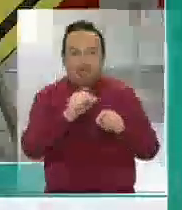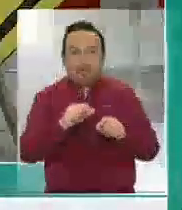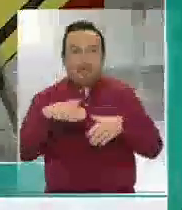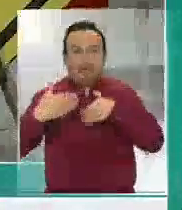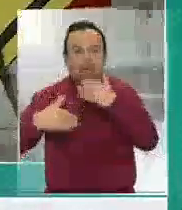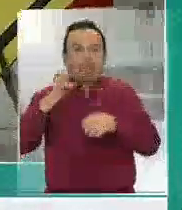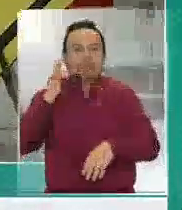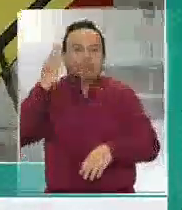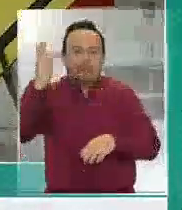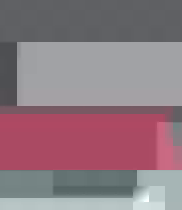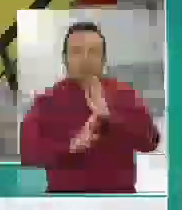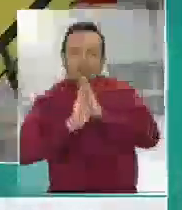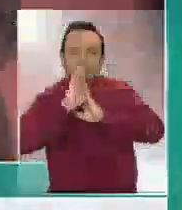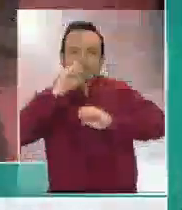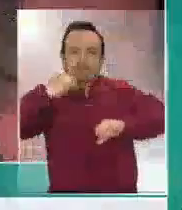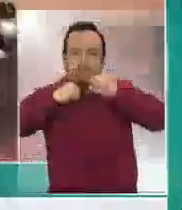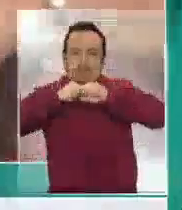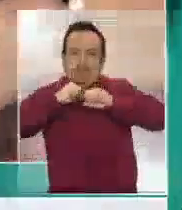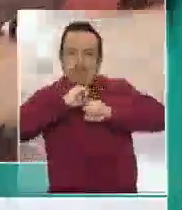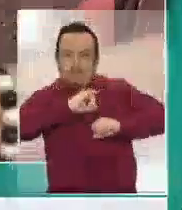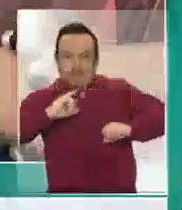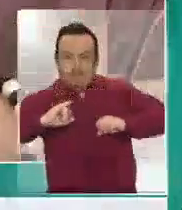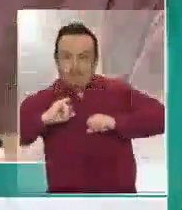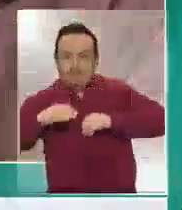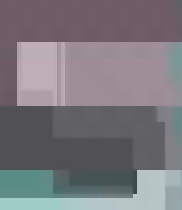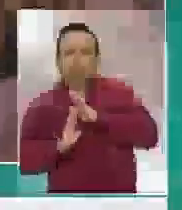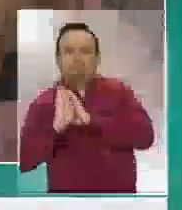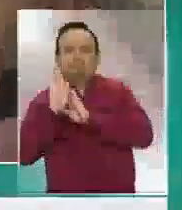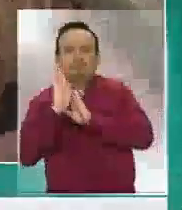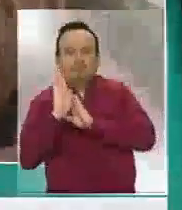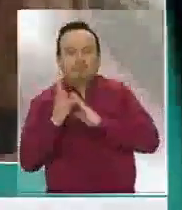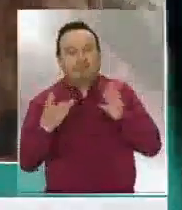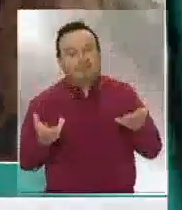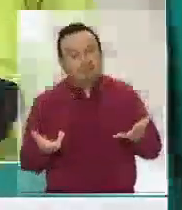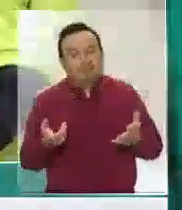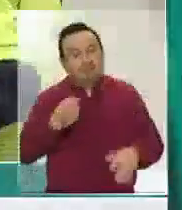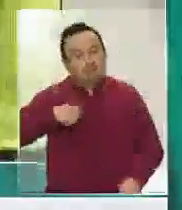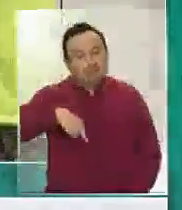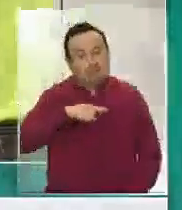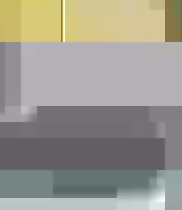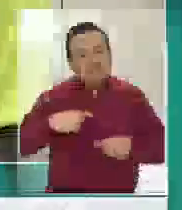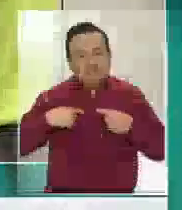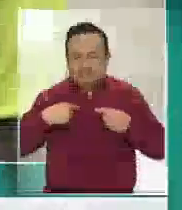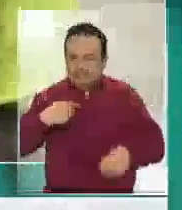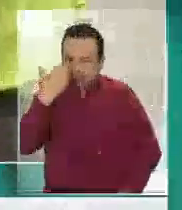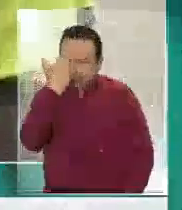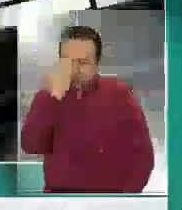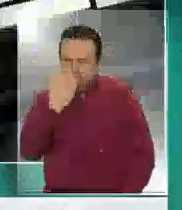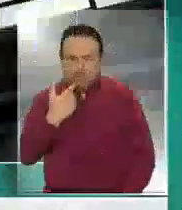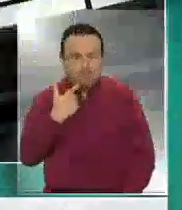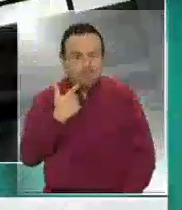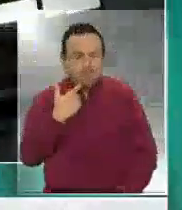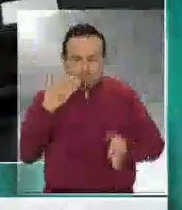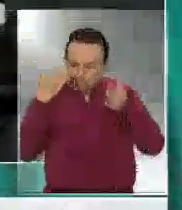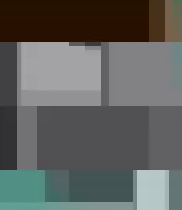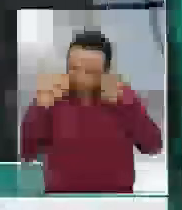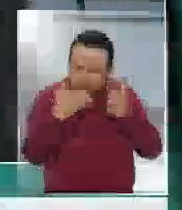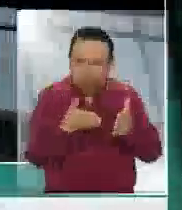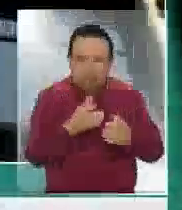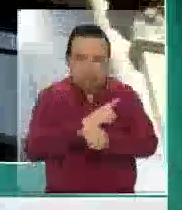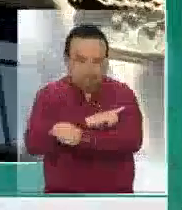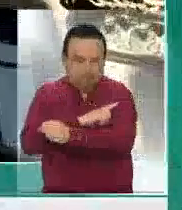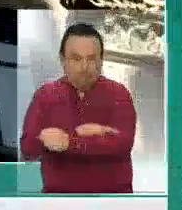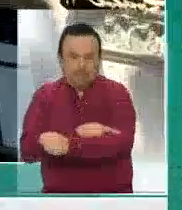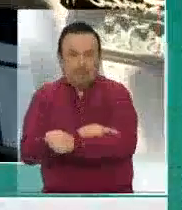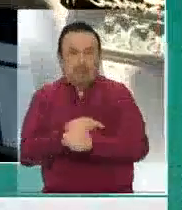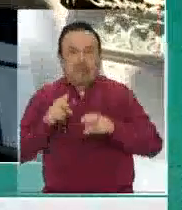empleo industrial post-pandemia. Uh-huh. Por lo tanto, lo que tenemos que abordar y con mucha fuerza